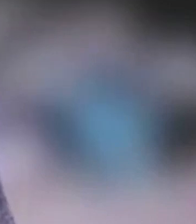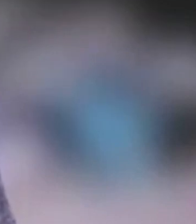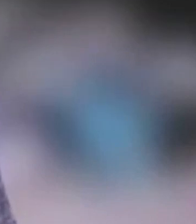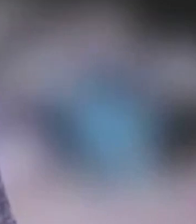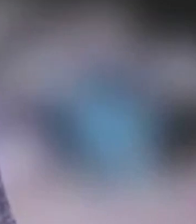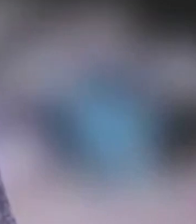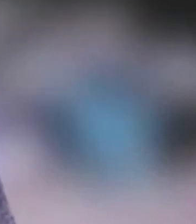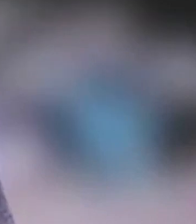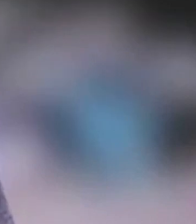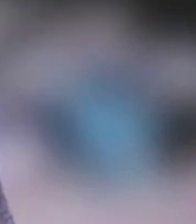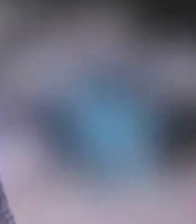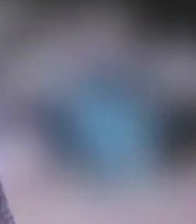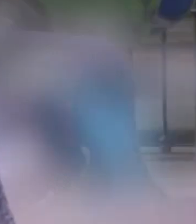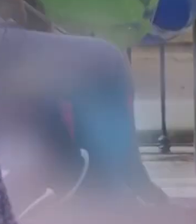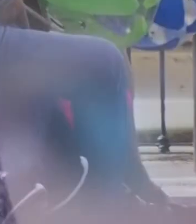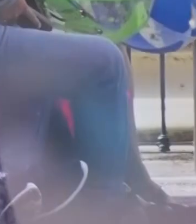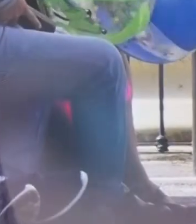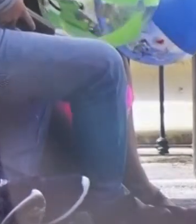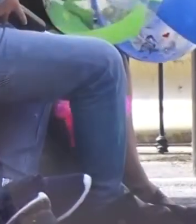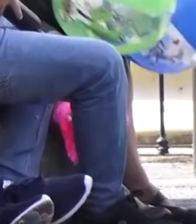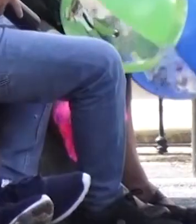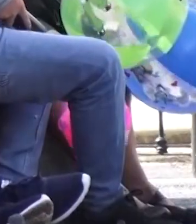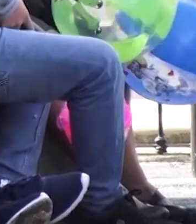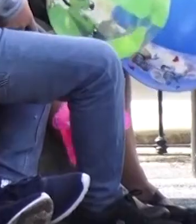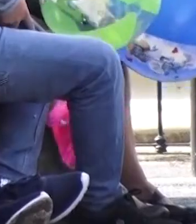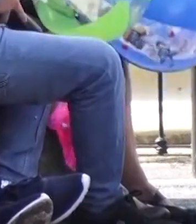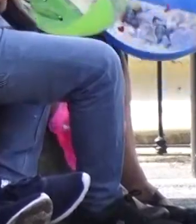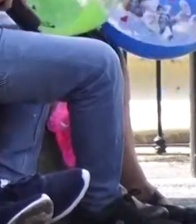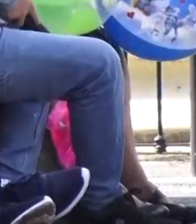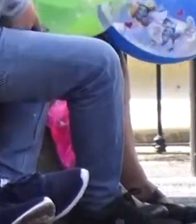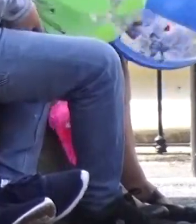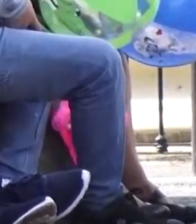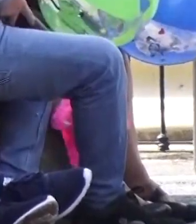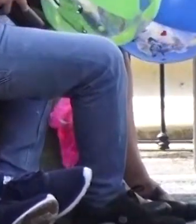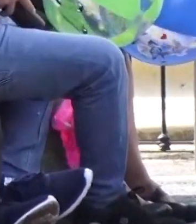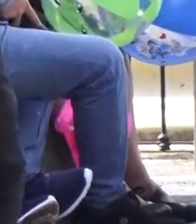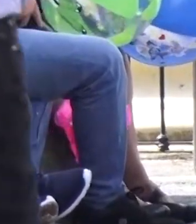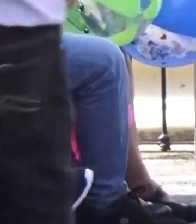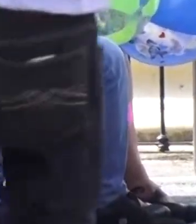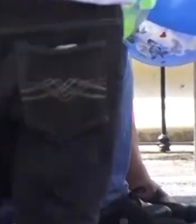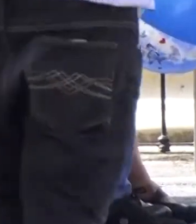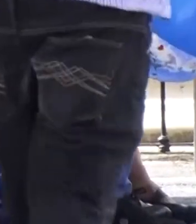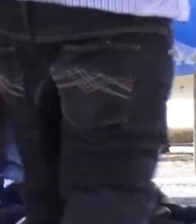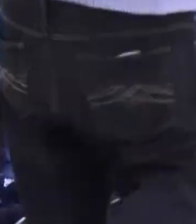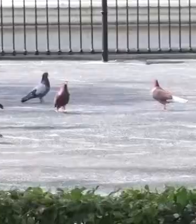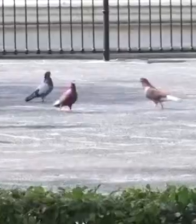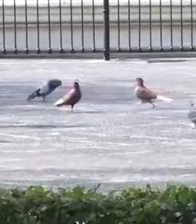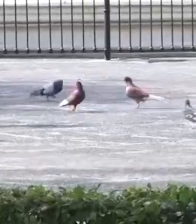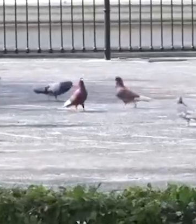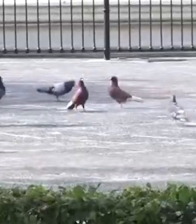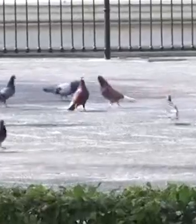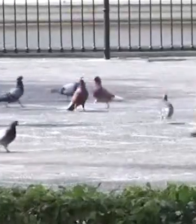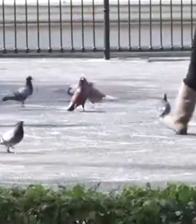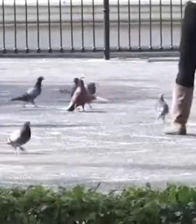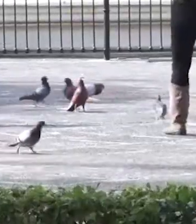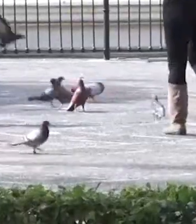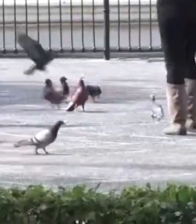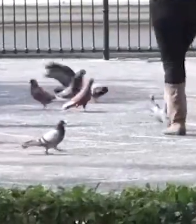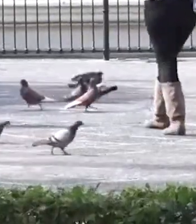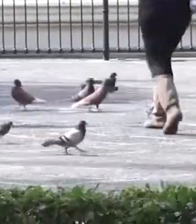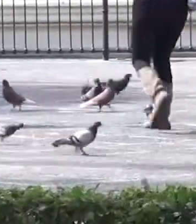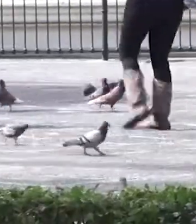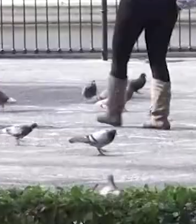mercado laboral, las personas más jóvenes y mujeres principalmente. Y el tercer reto es cómo lograr una